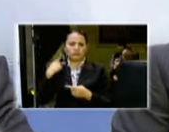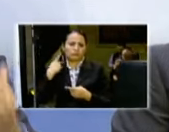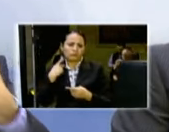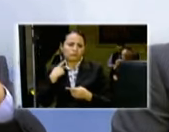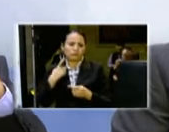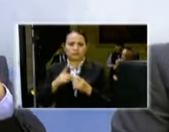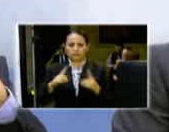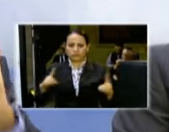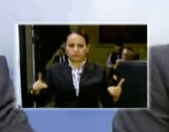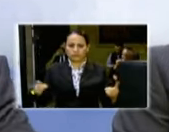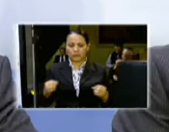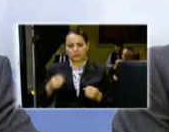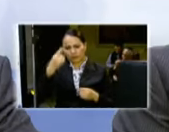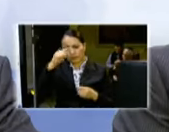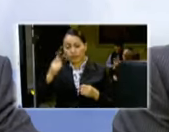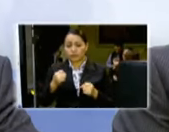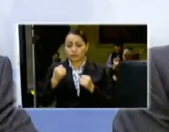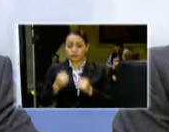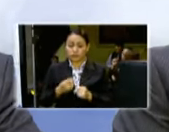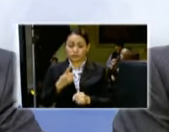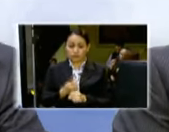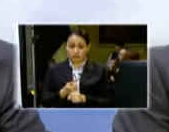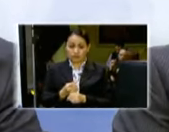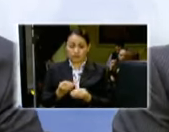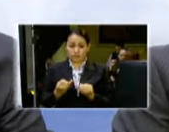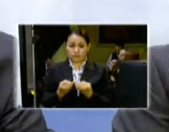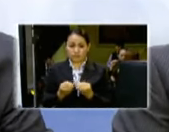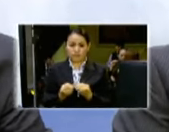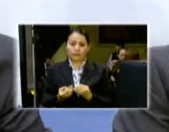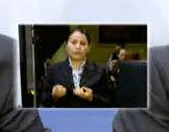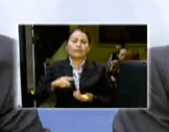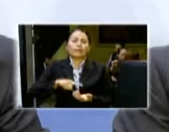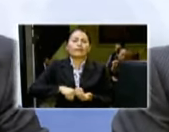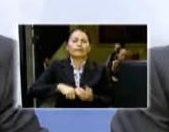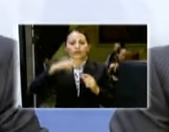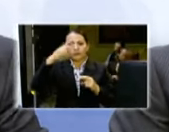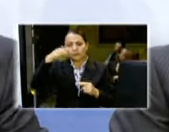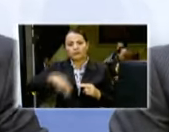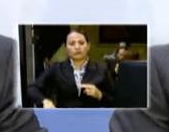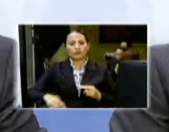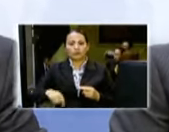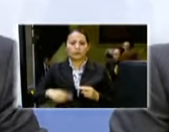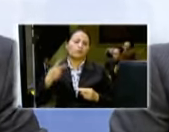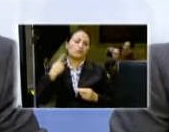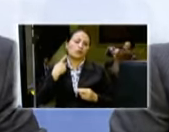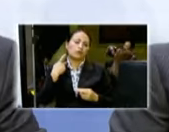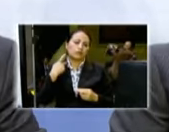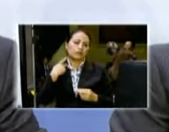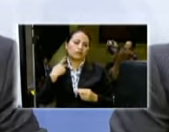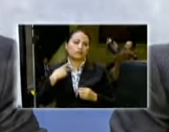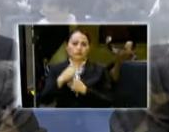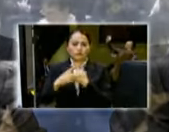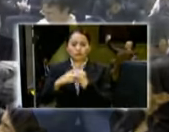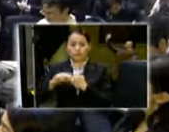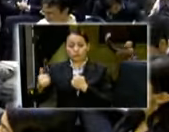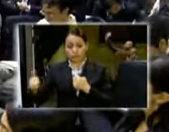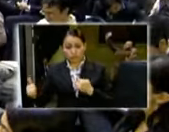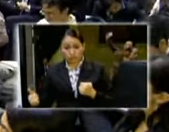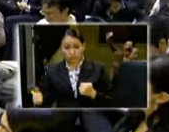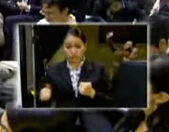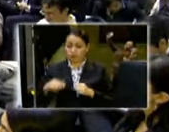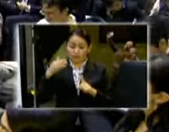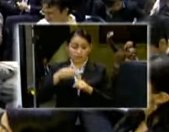de generar seguridad y bienestar interno. Siendo así, la política exterior no es un fin en sí mismo, es un